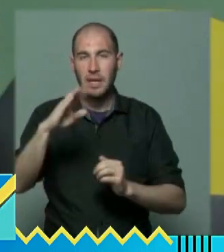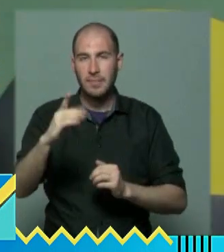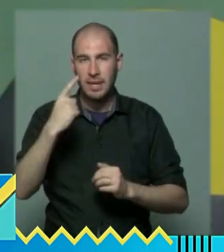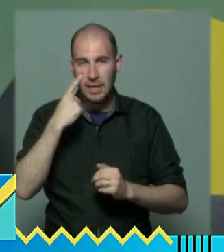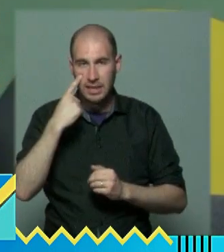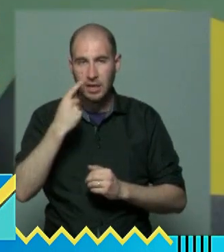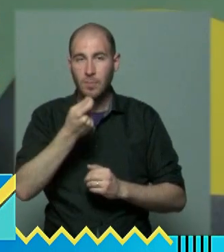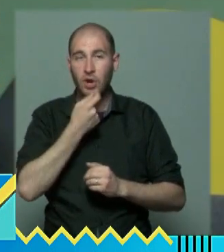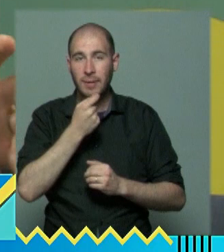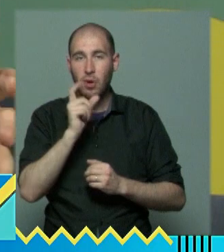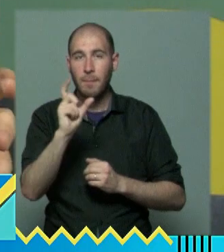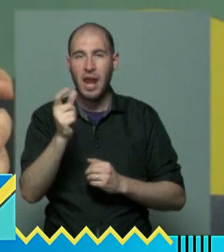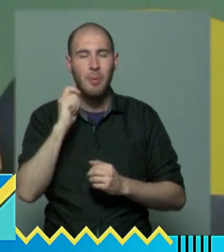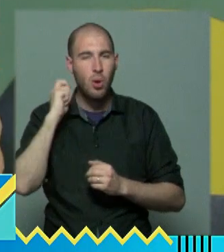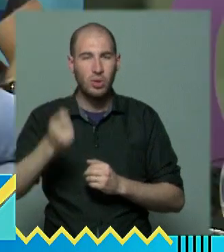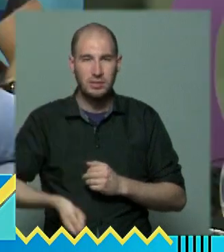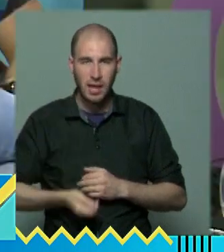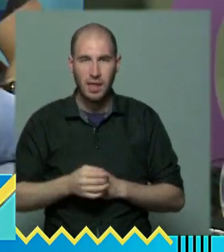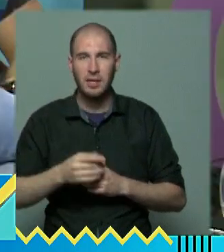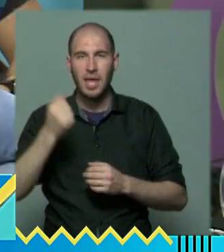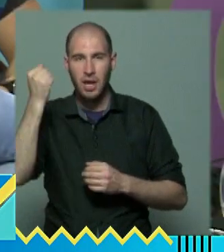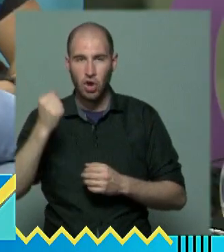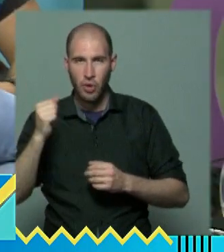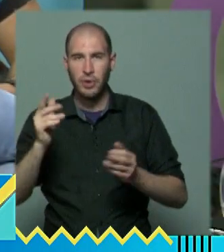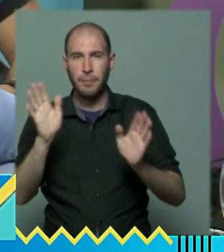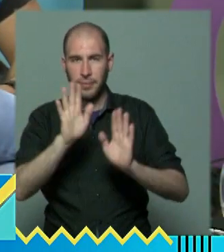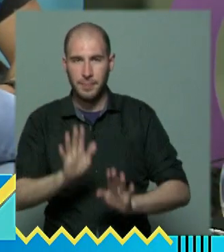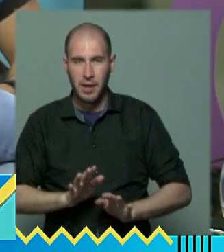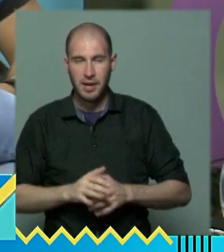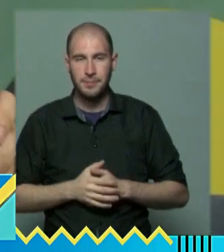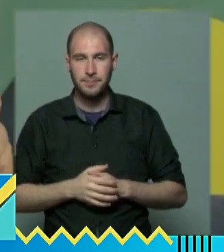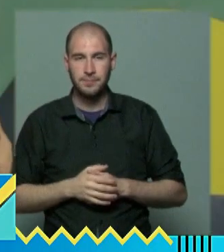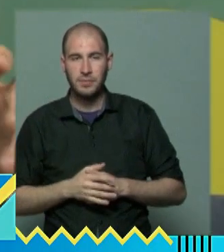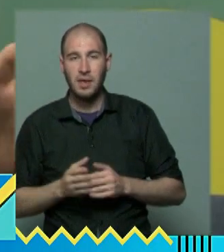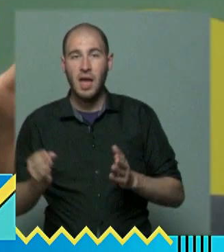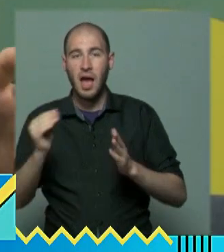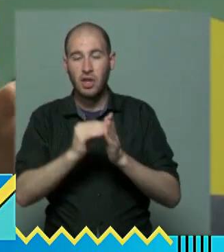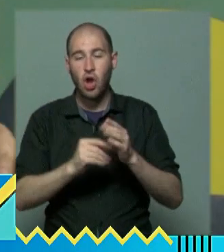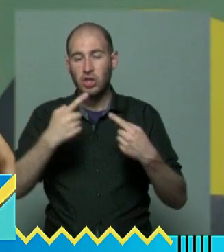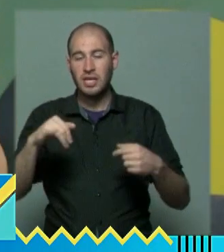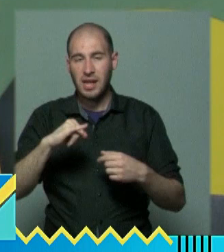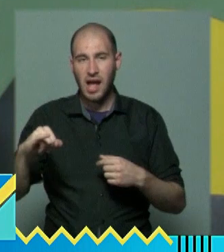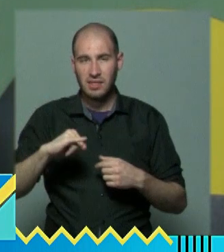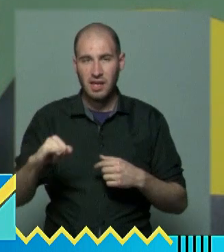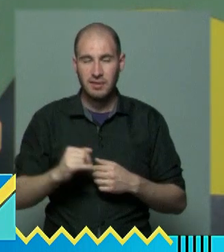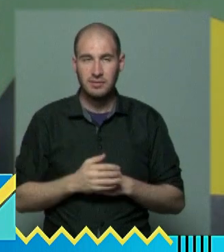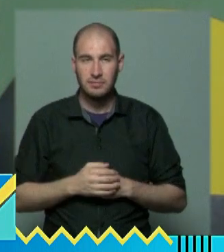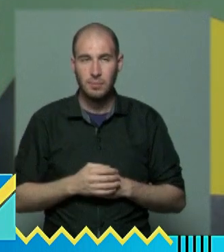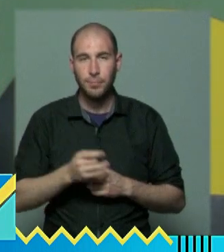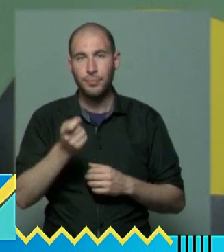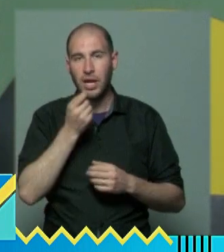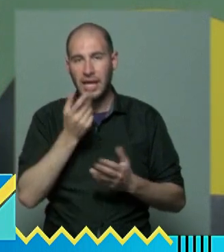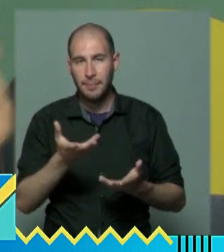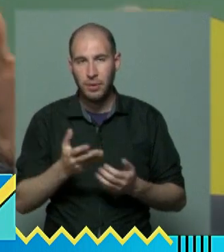ejemplo, es un concepto jurídico, económico que se ha armado, que contempla cosas negativas, como por